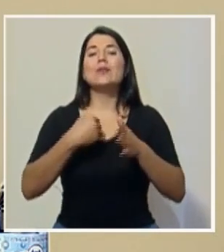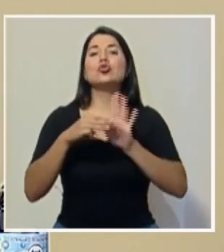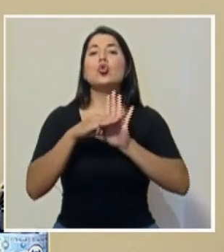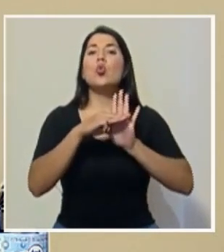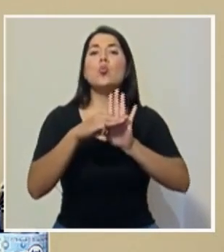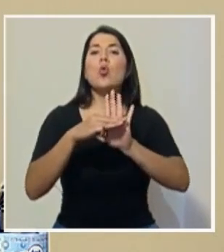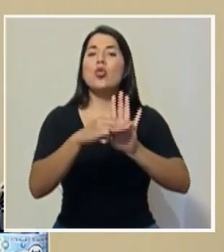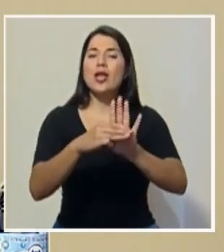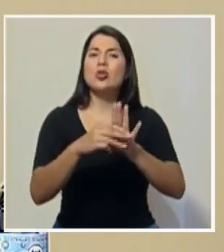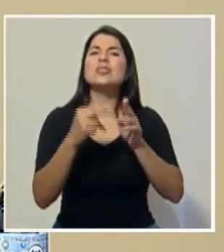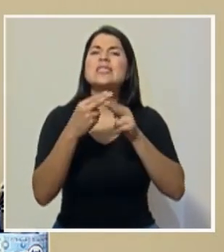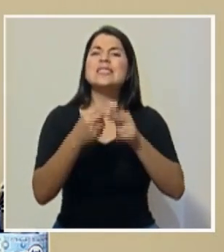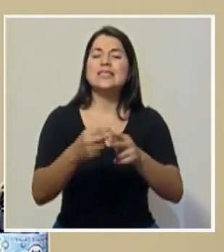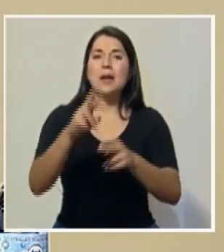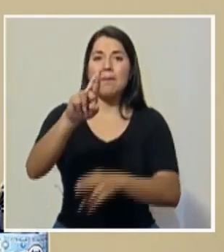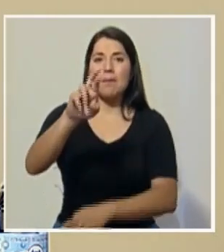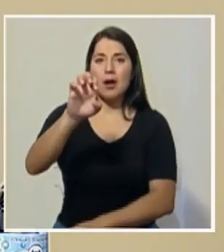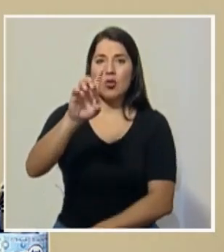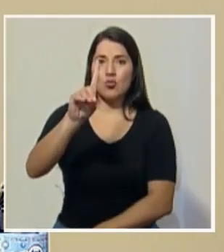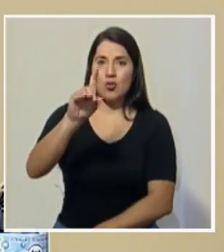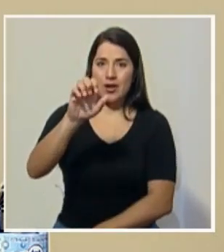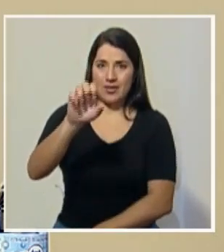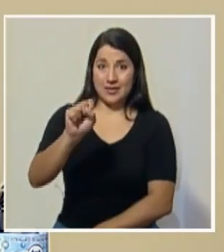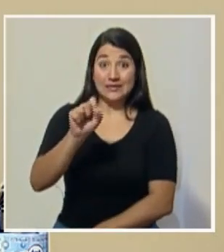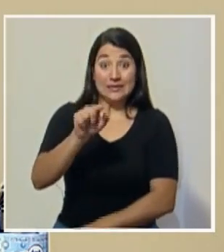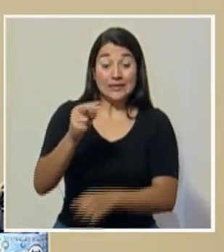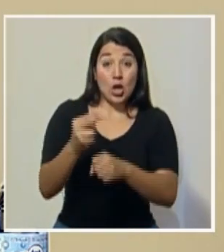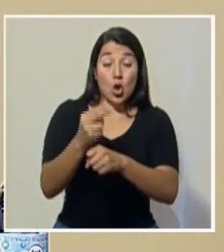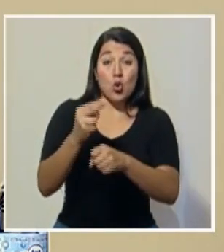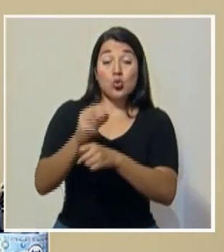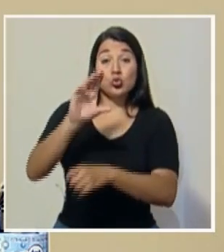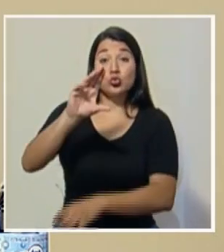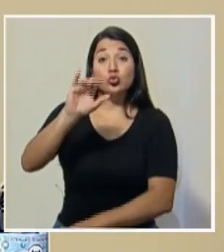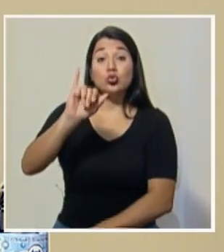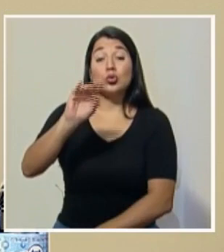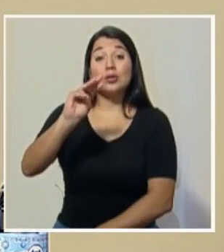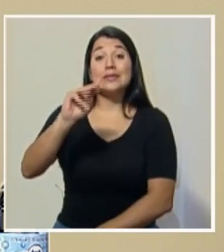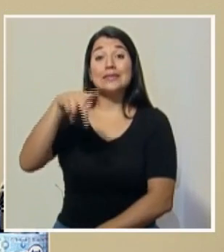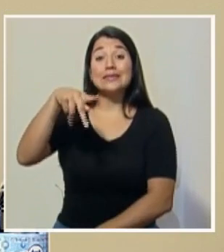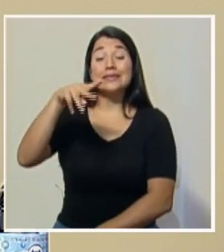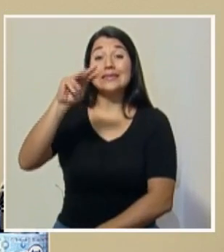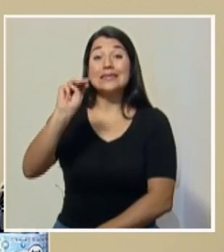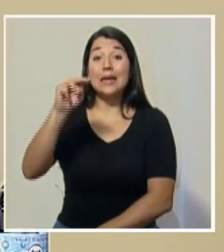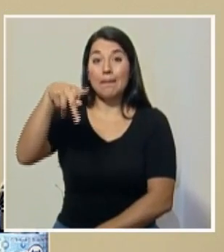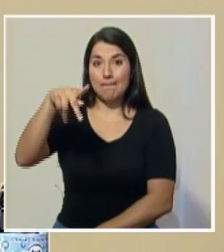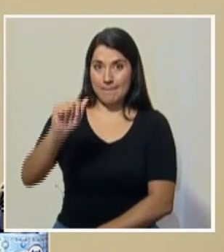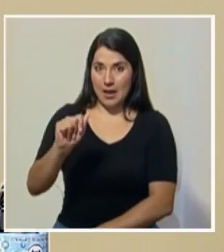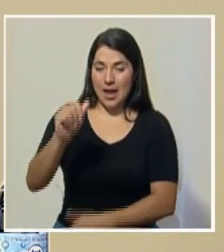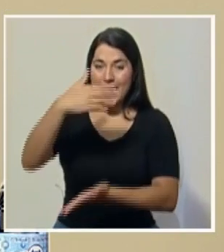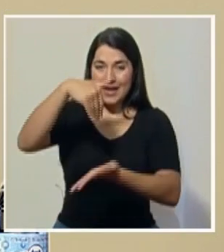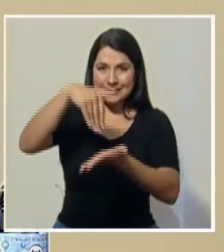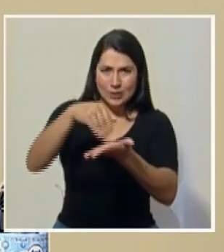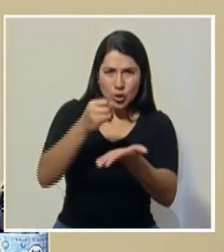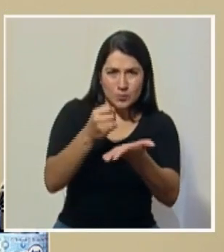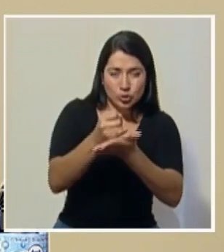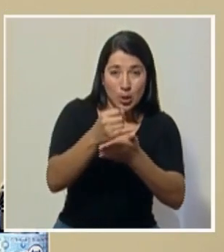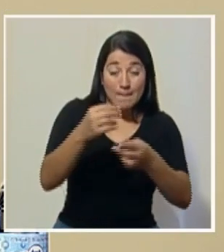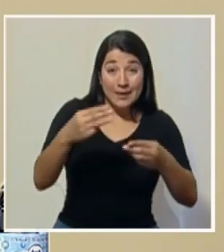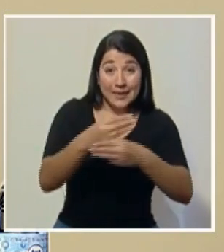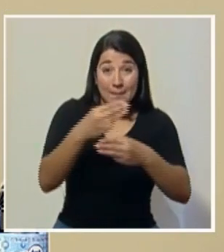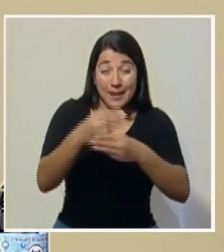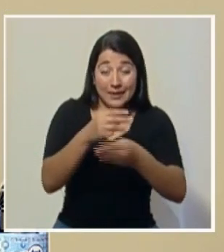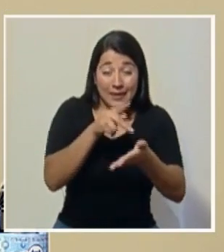redes del CIMPA, del Centro de Investigación de Matemática Pura y Aplicada, y con